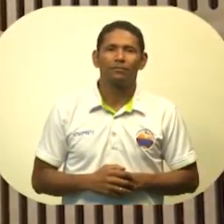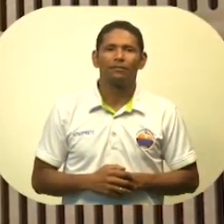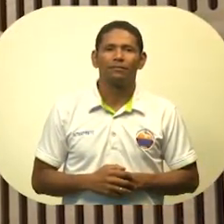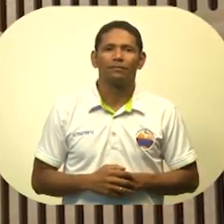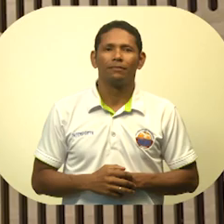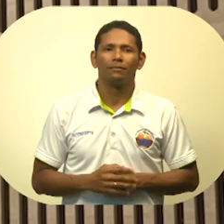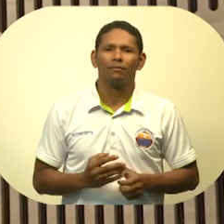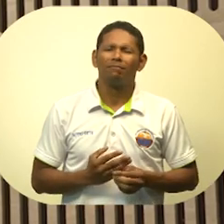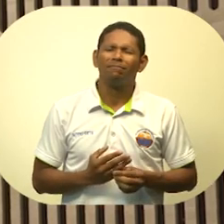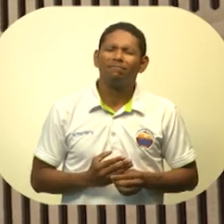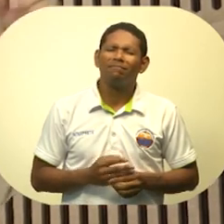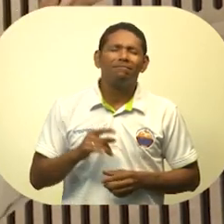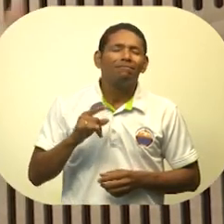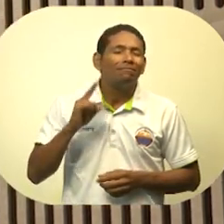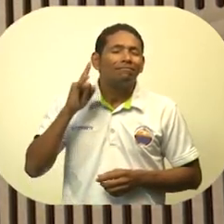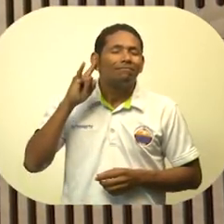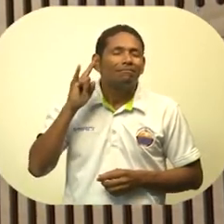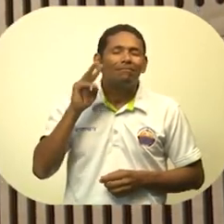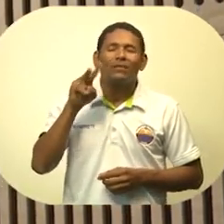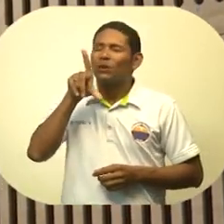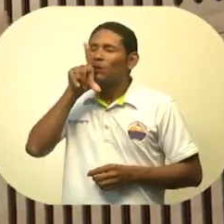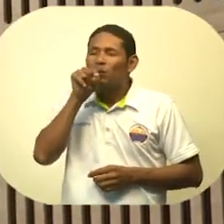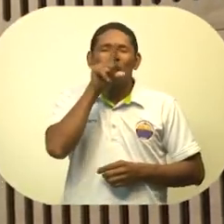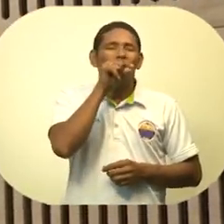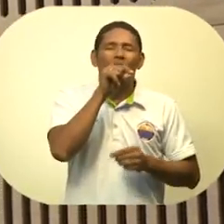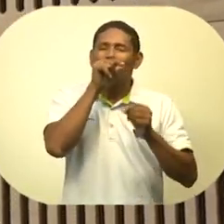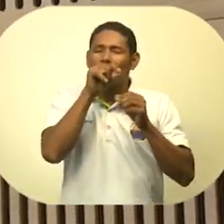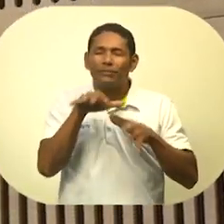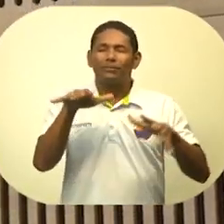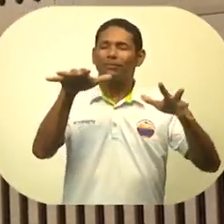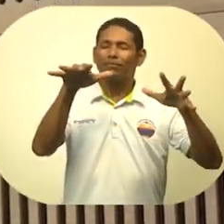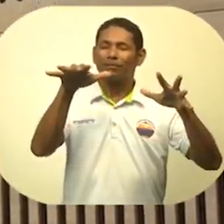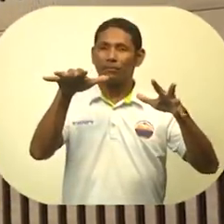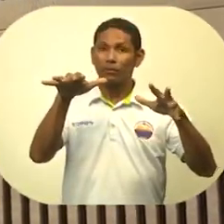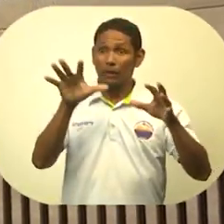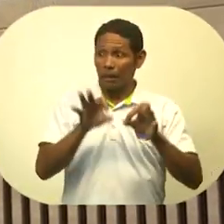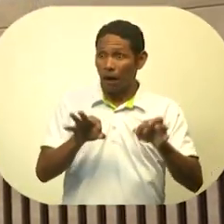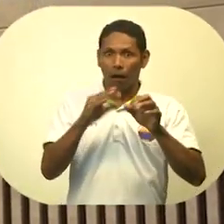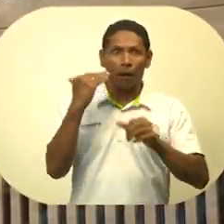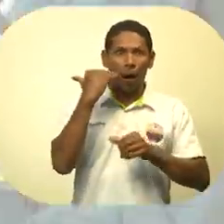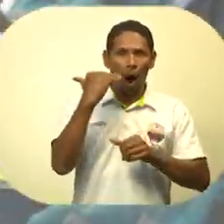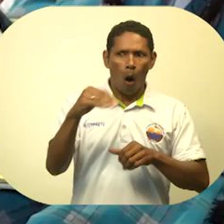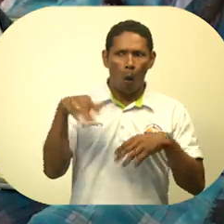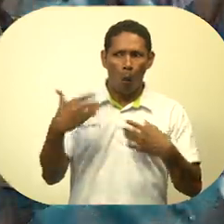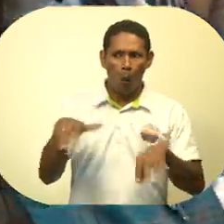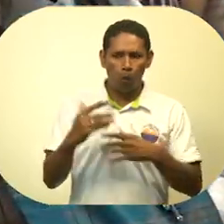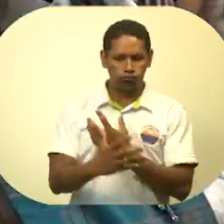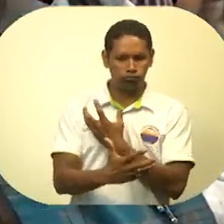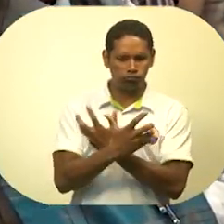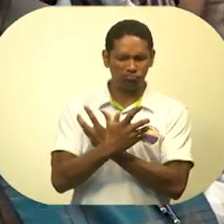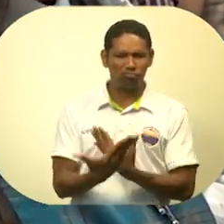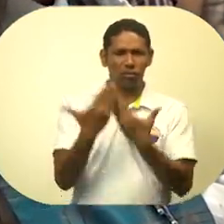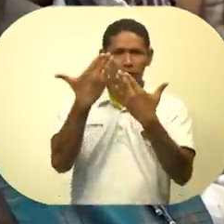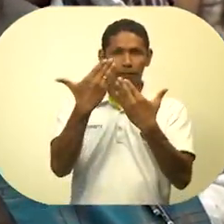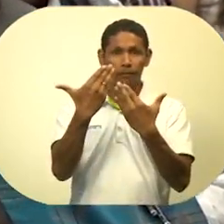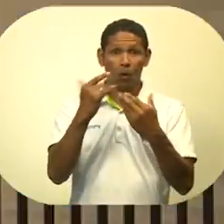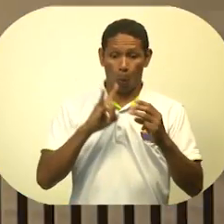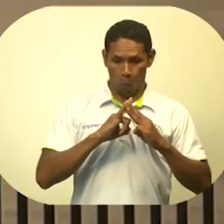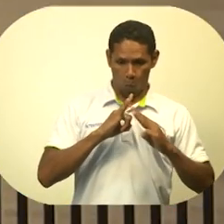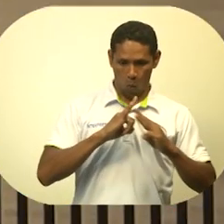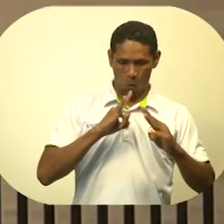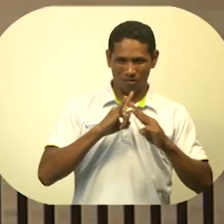perdidos, la palmera desierta como canta ruiseñor. Rescatando el poder femenino en la ciencia, la